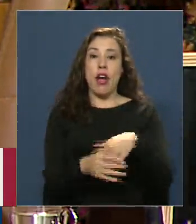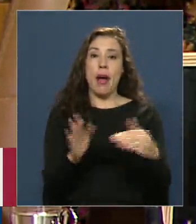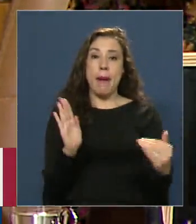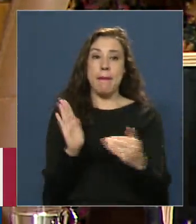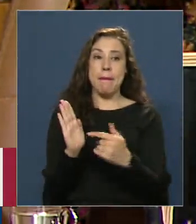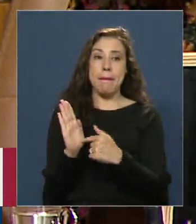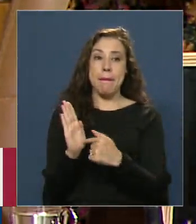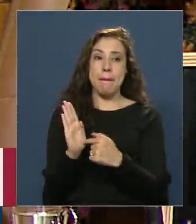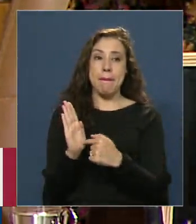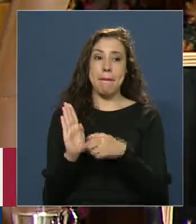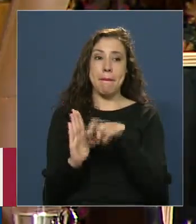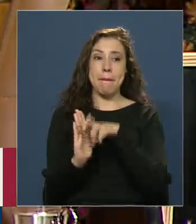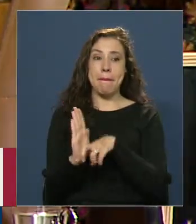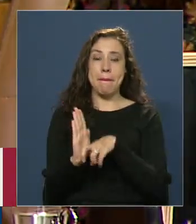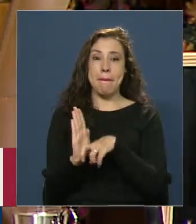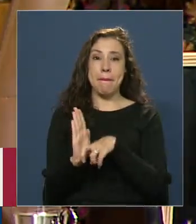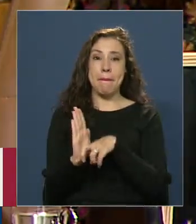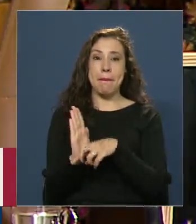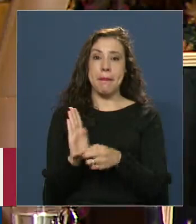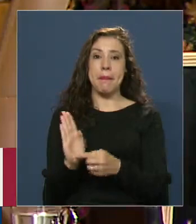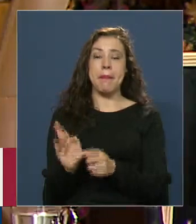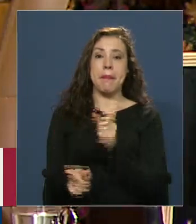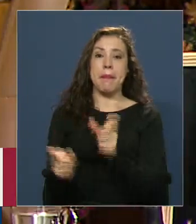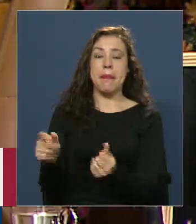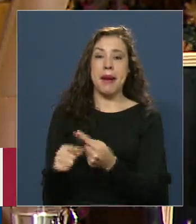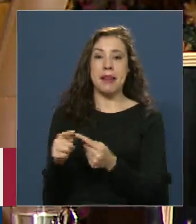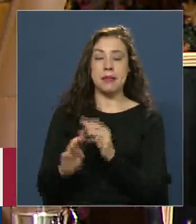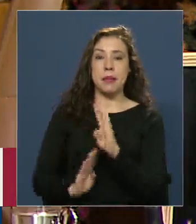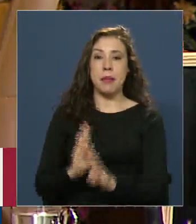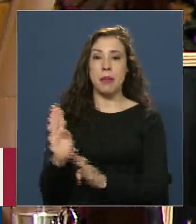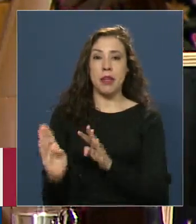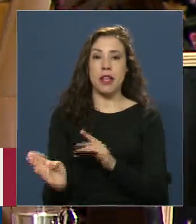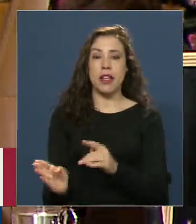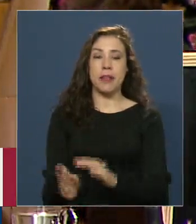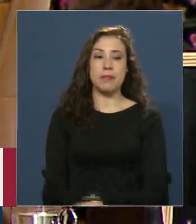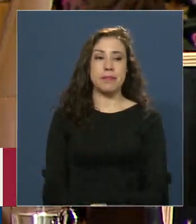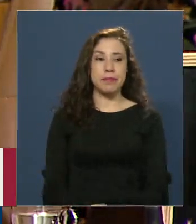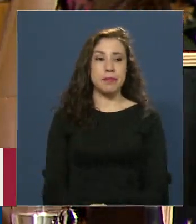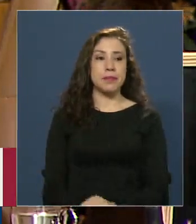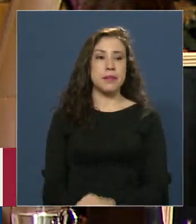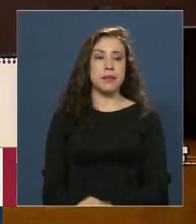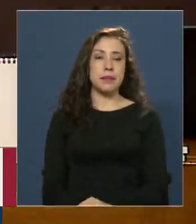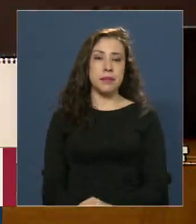favor este proyecto de clase media protegida. He dicho muchas gracias.